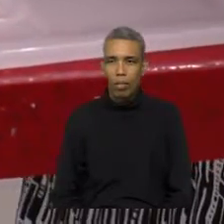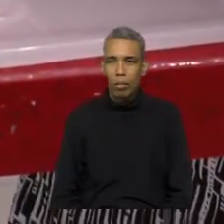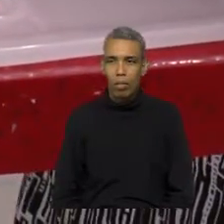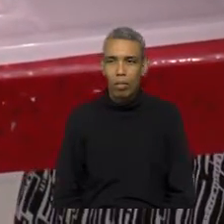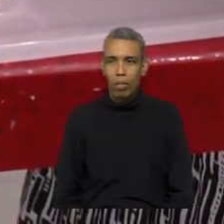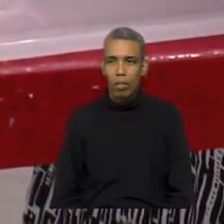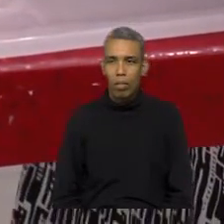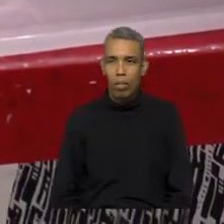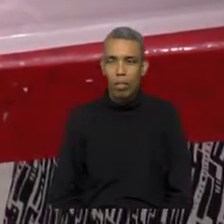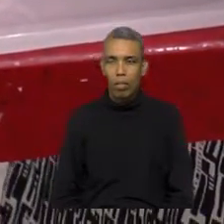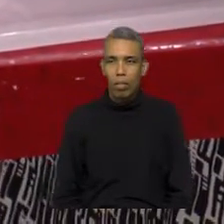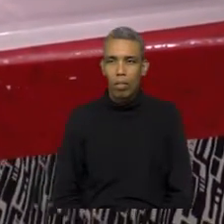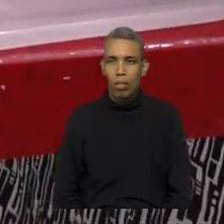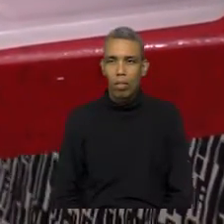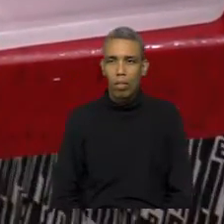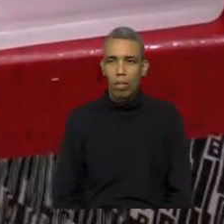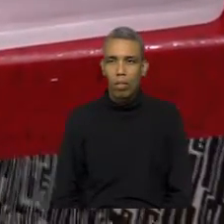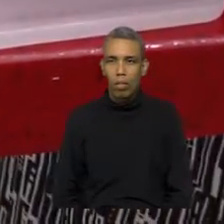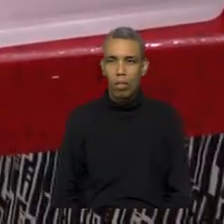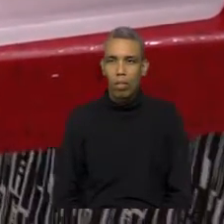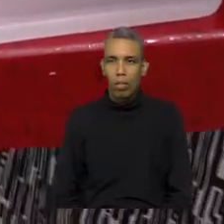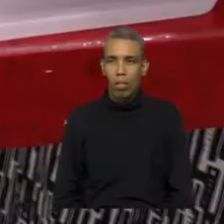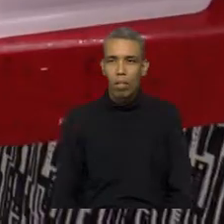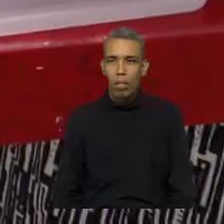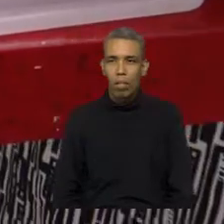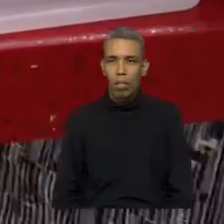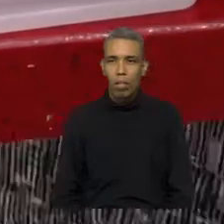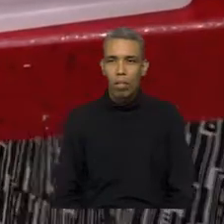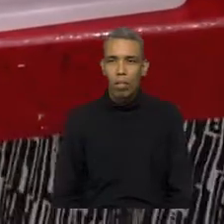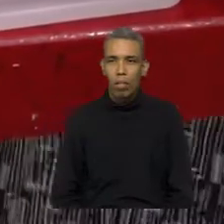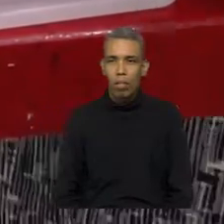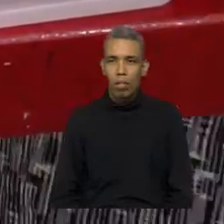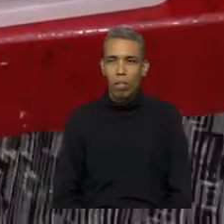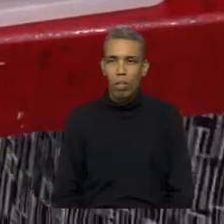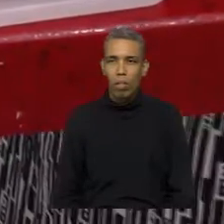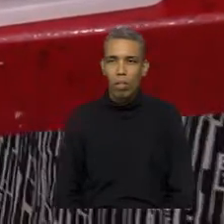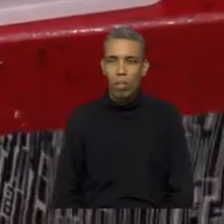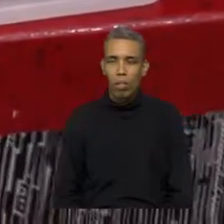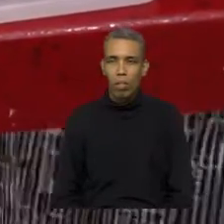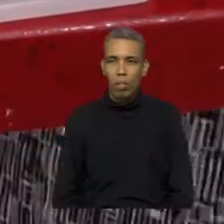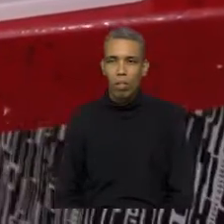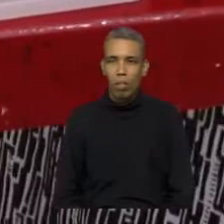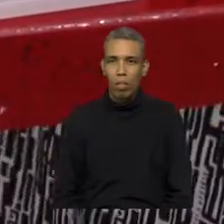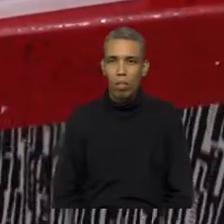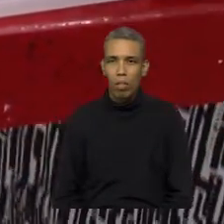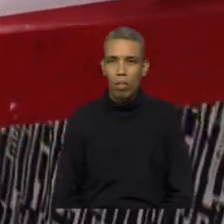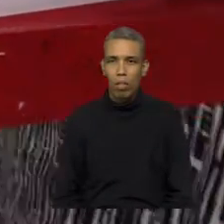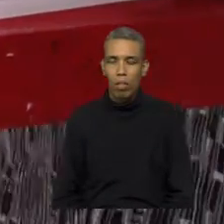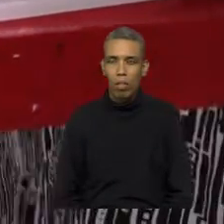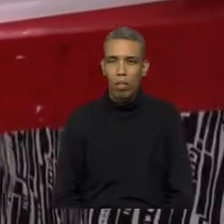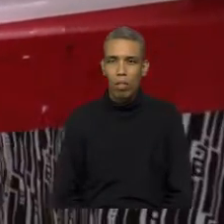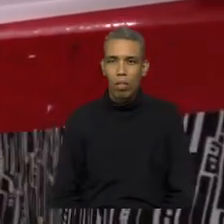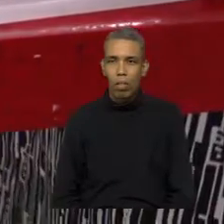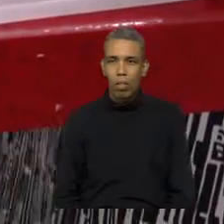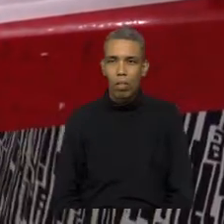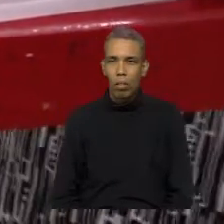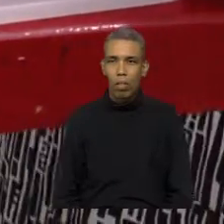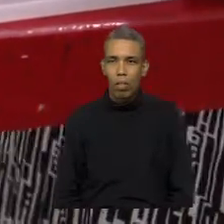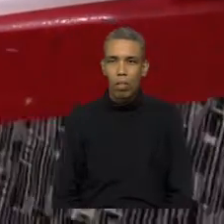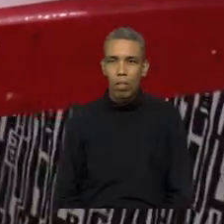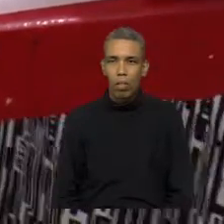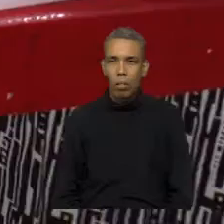unas julianitas de pimentón. Pronto dejar este pedacito por acá para ahorita decorar